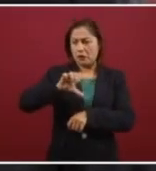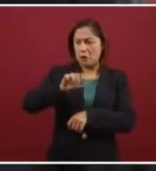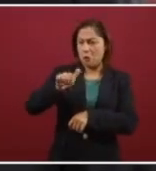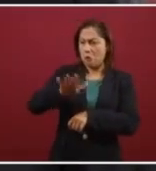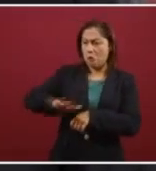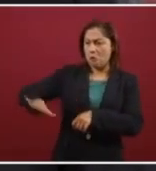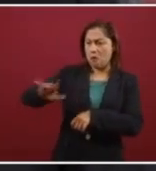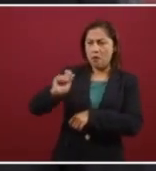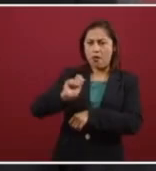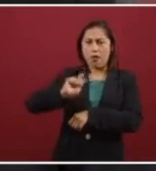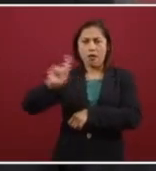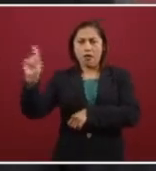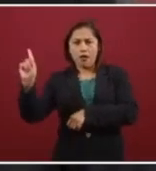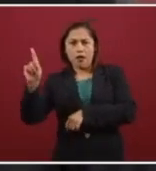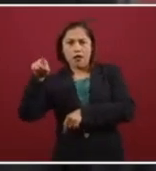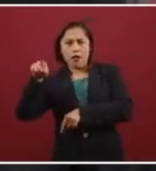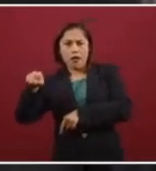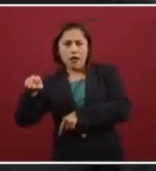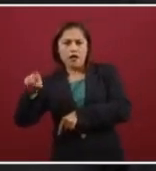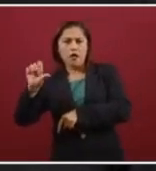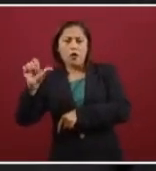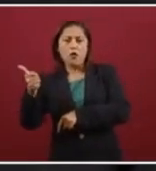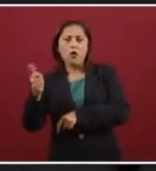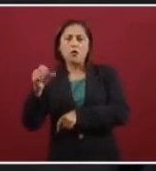a los neoliberales